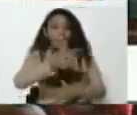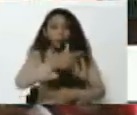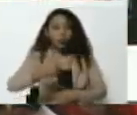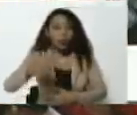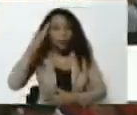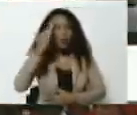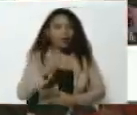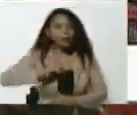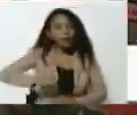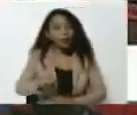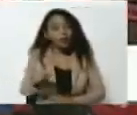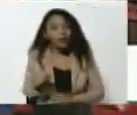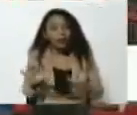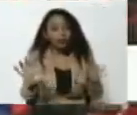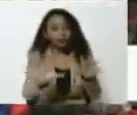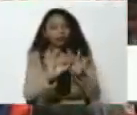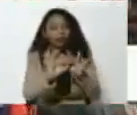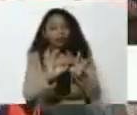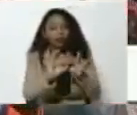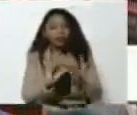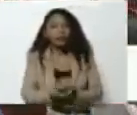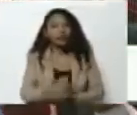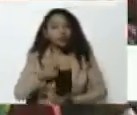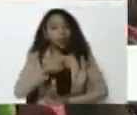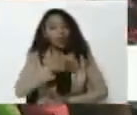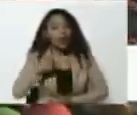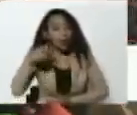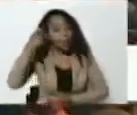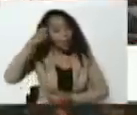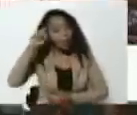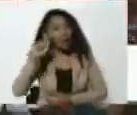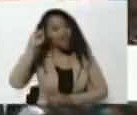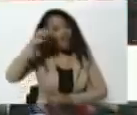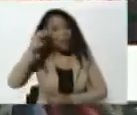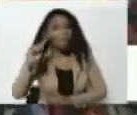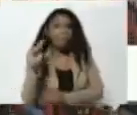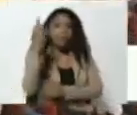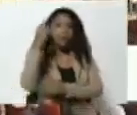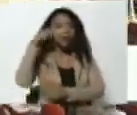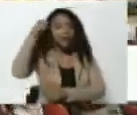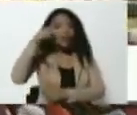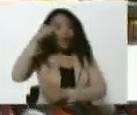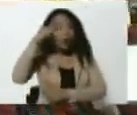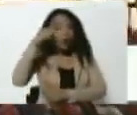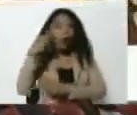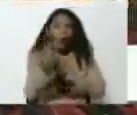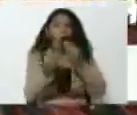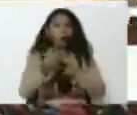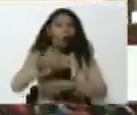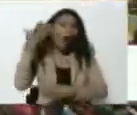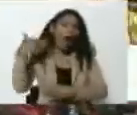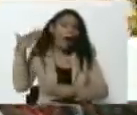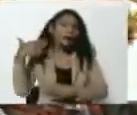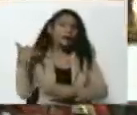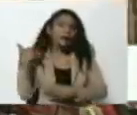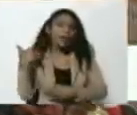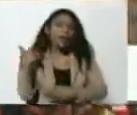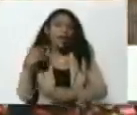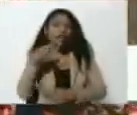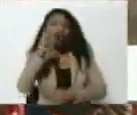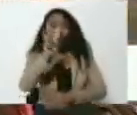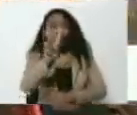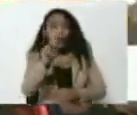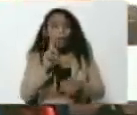cívico-militar-policial. Yo quiero recordar con un video, el primer video, cómo fue en dos